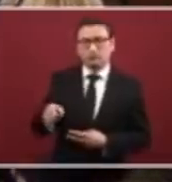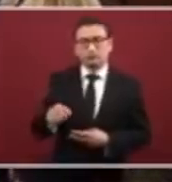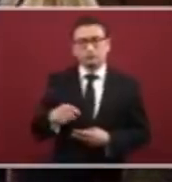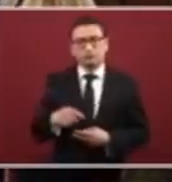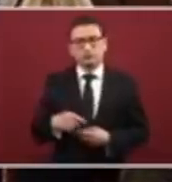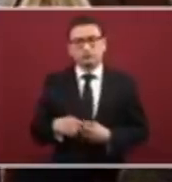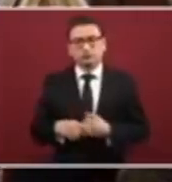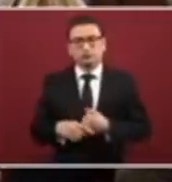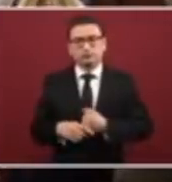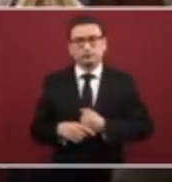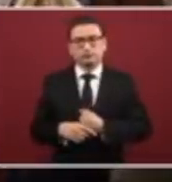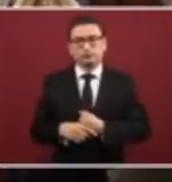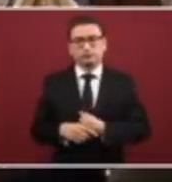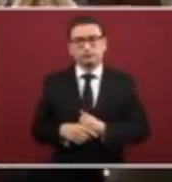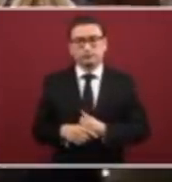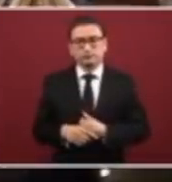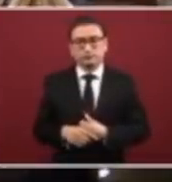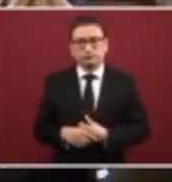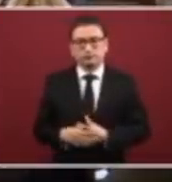sitio.